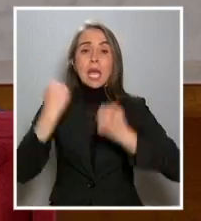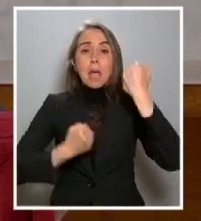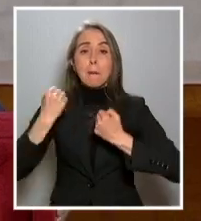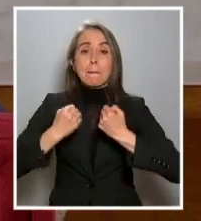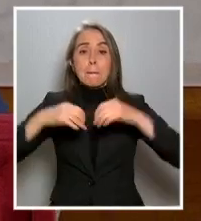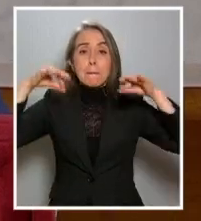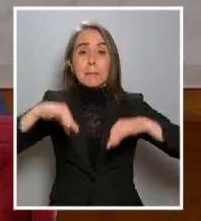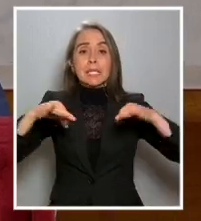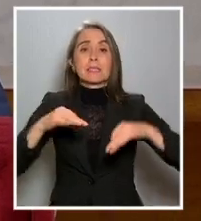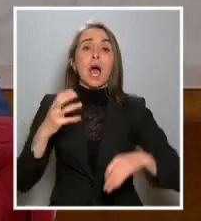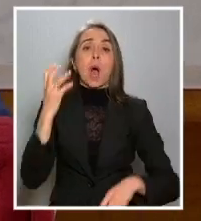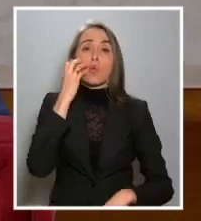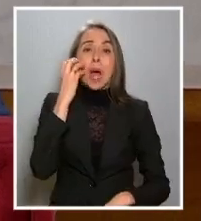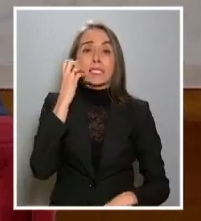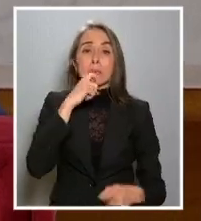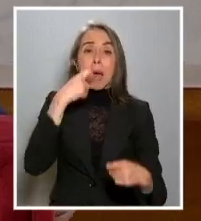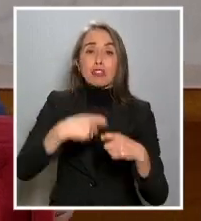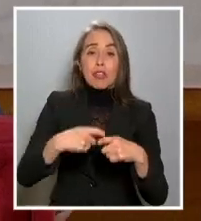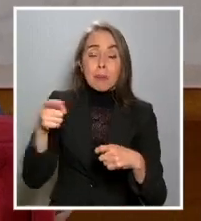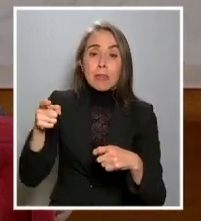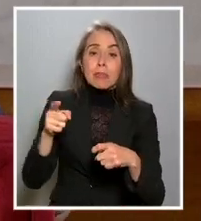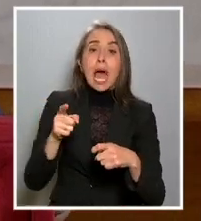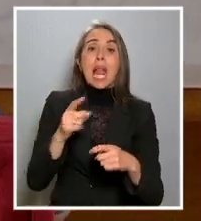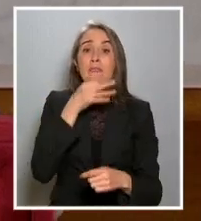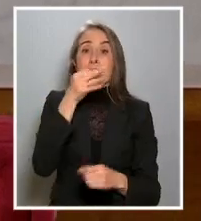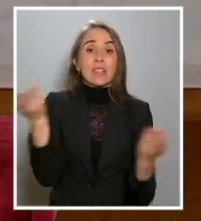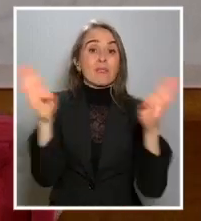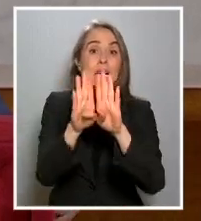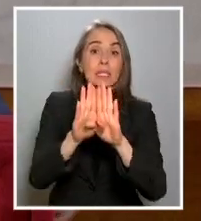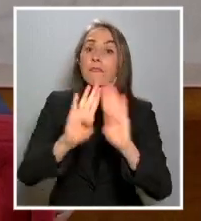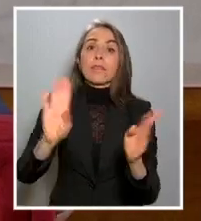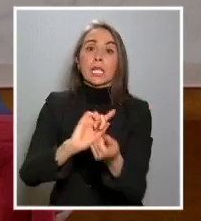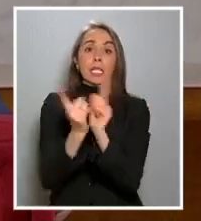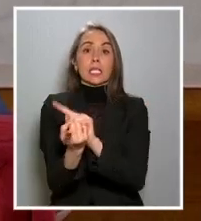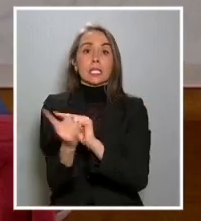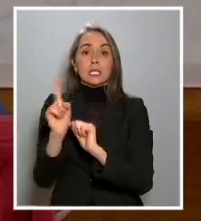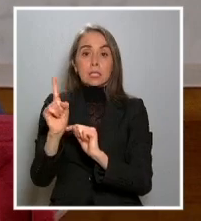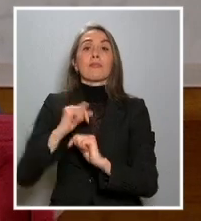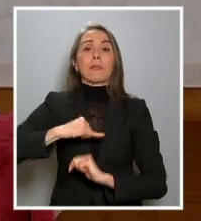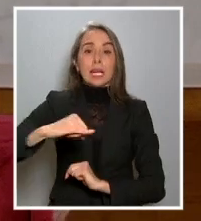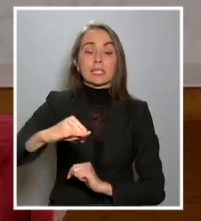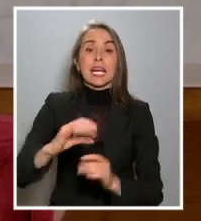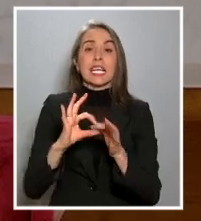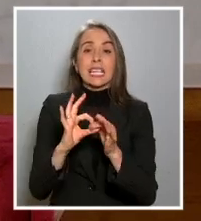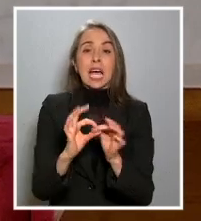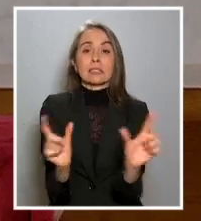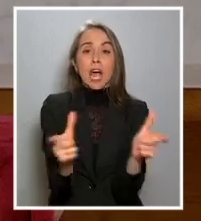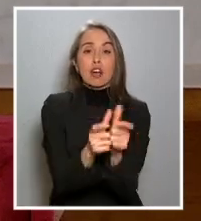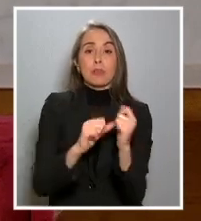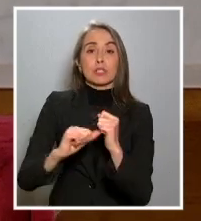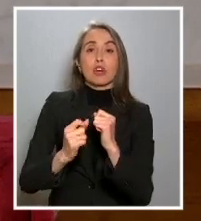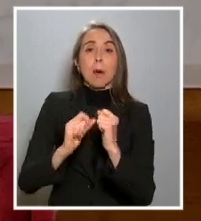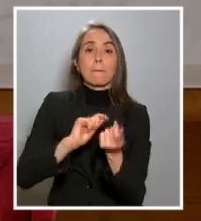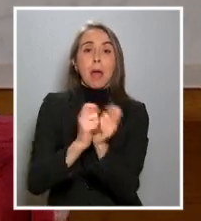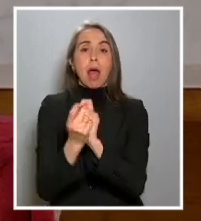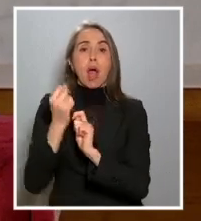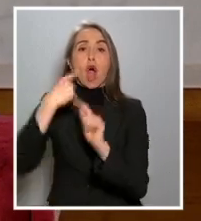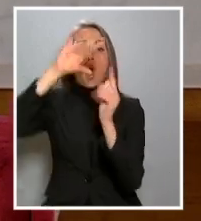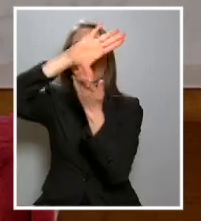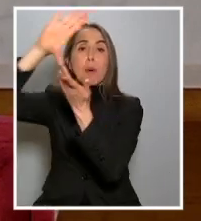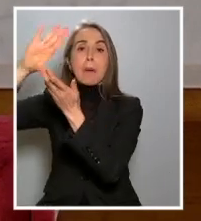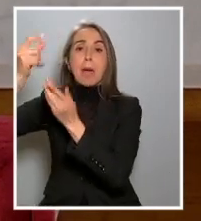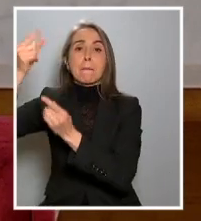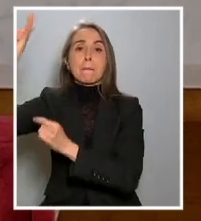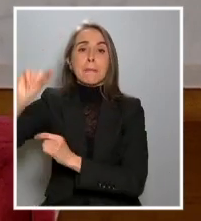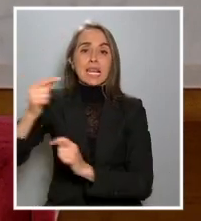Huachipato. Y fue en base al análisis técnico de la Comisión Antidistorsiones que se